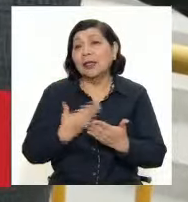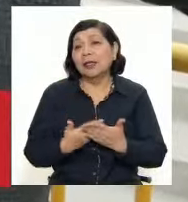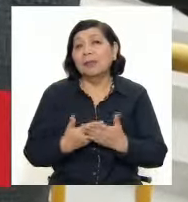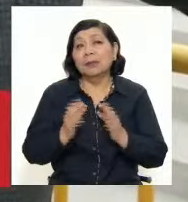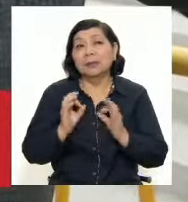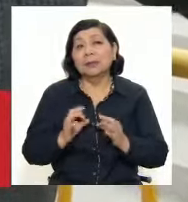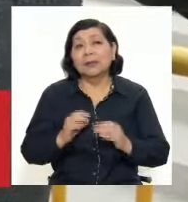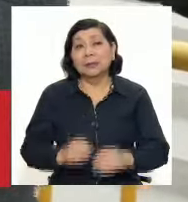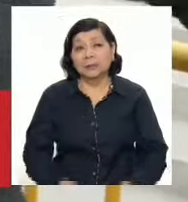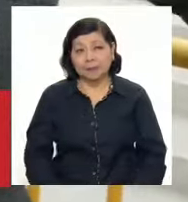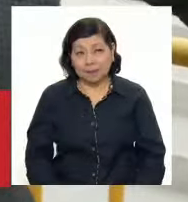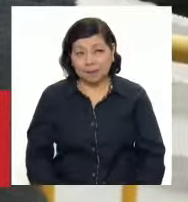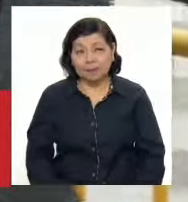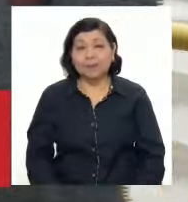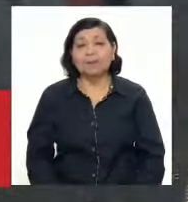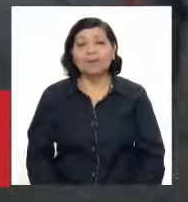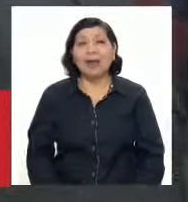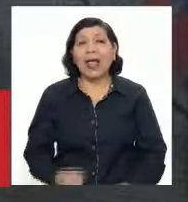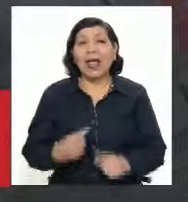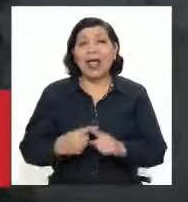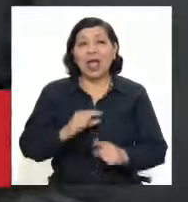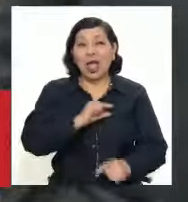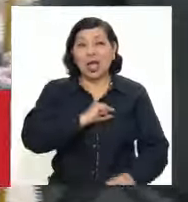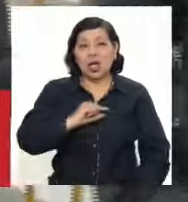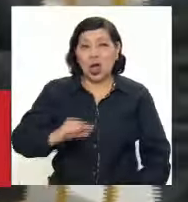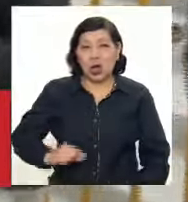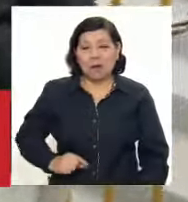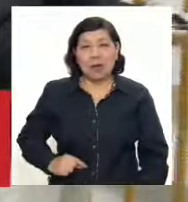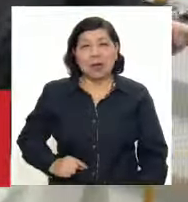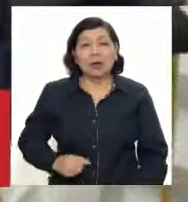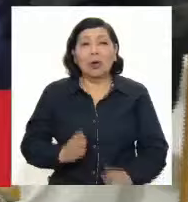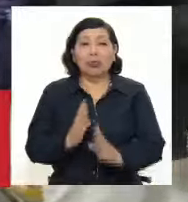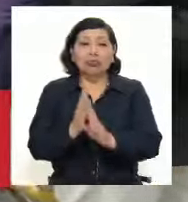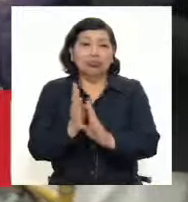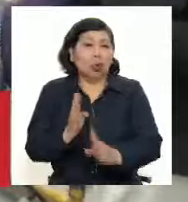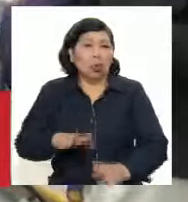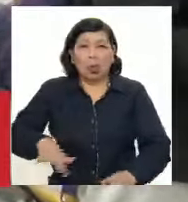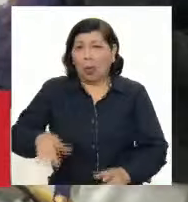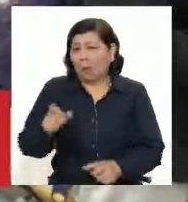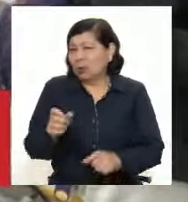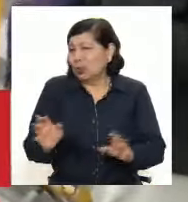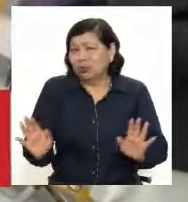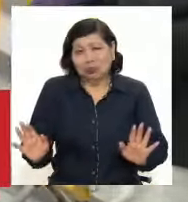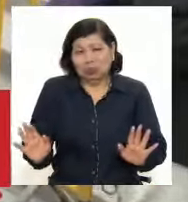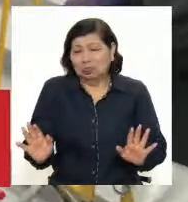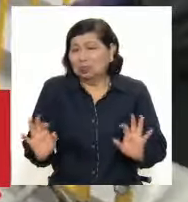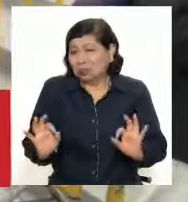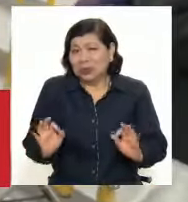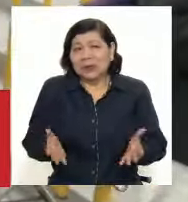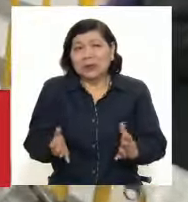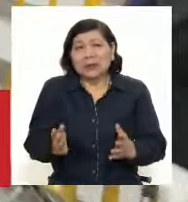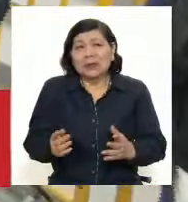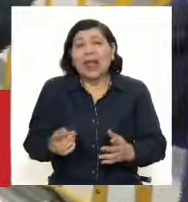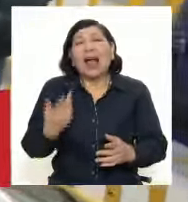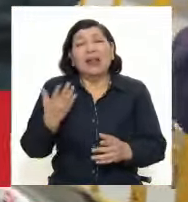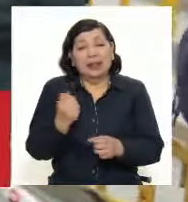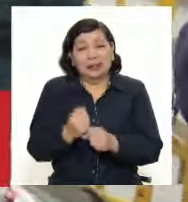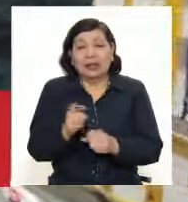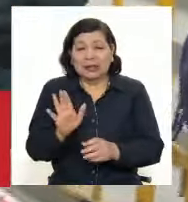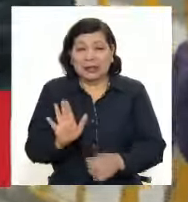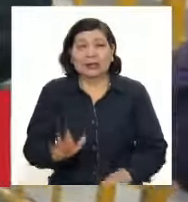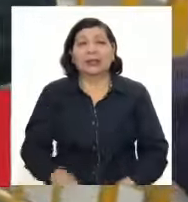por siempre. Así es, compañeros. El ex gobernador ha llegado a hacer su cola, como todas las personas, y vamos a seguir a ver si